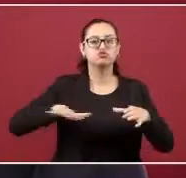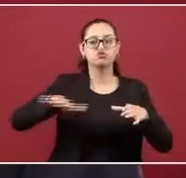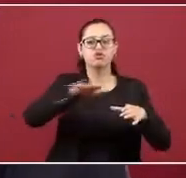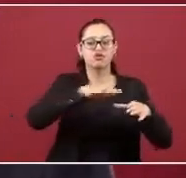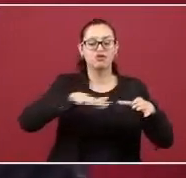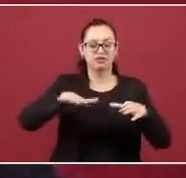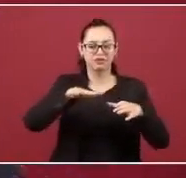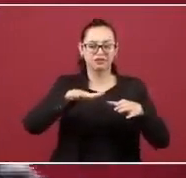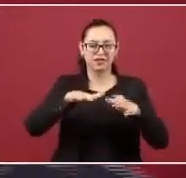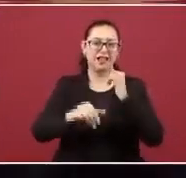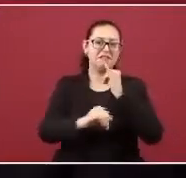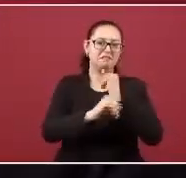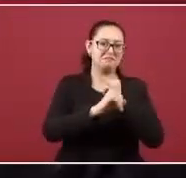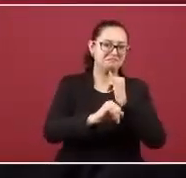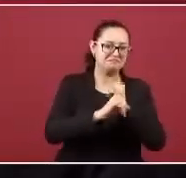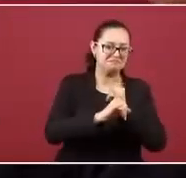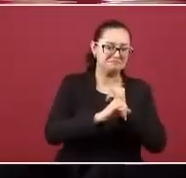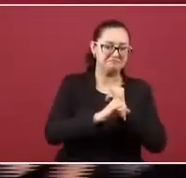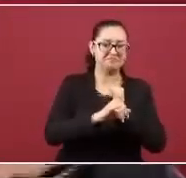Y